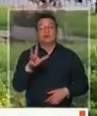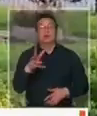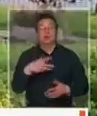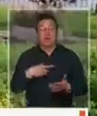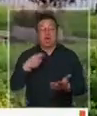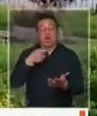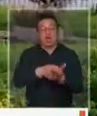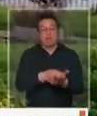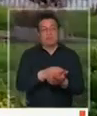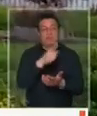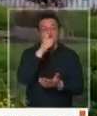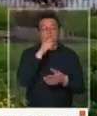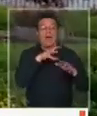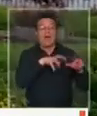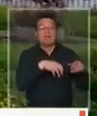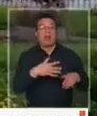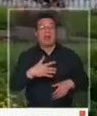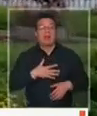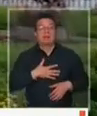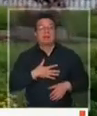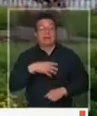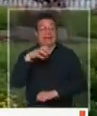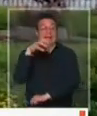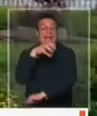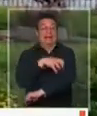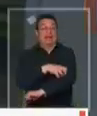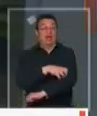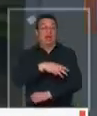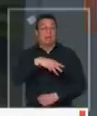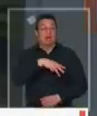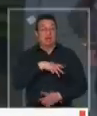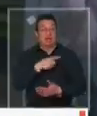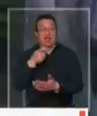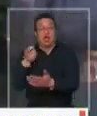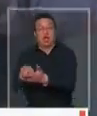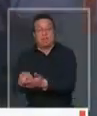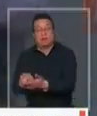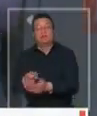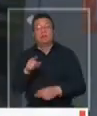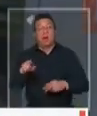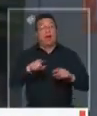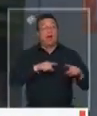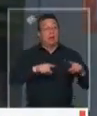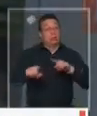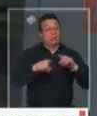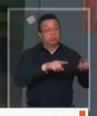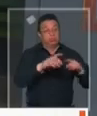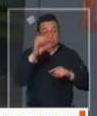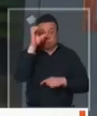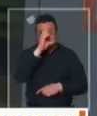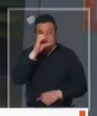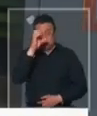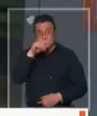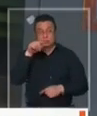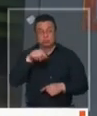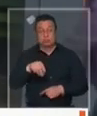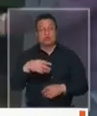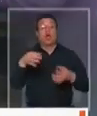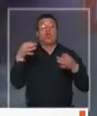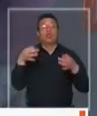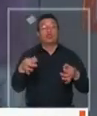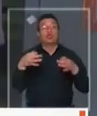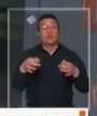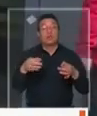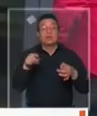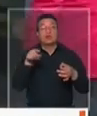como mascota en la región de metropolitana. Se van a realizar las distintas pesquisas, también hay revisiones respecto de